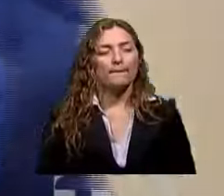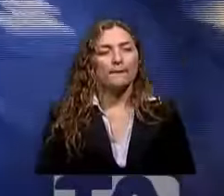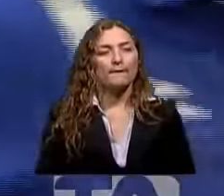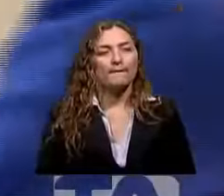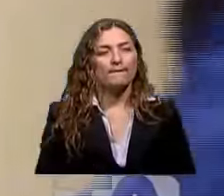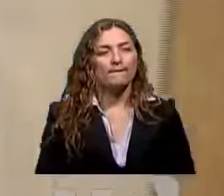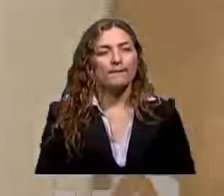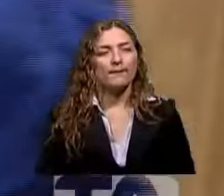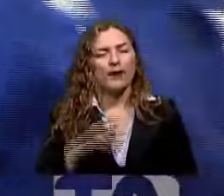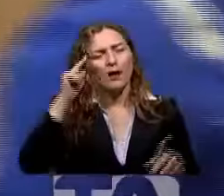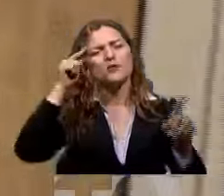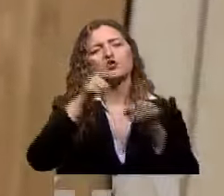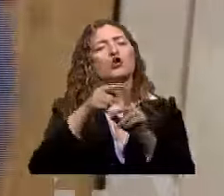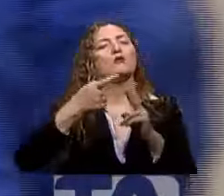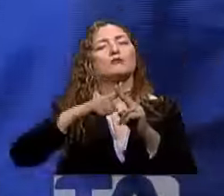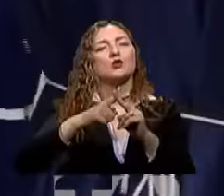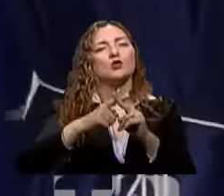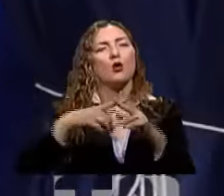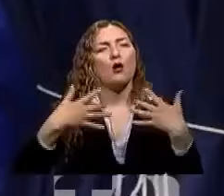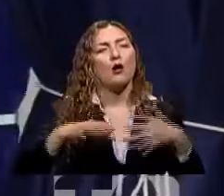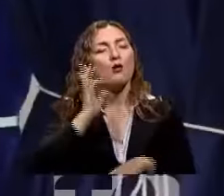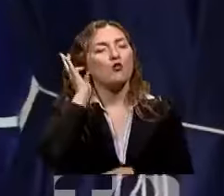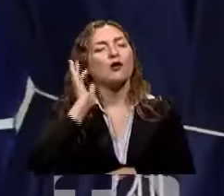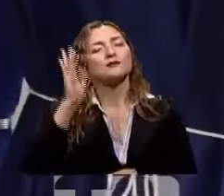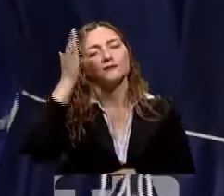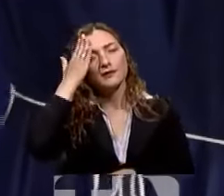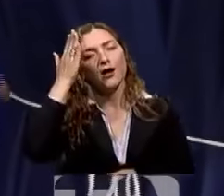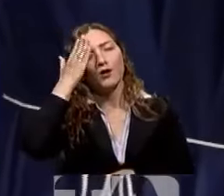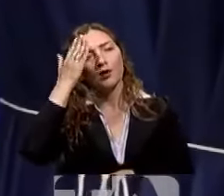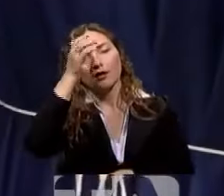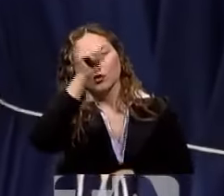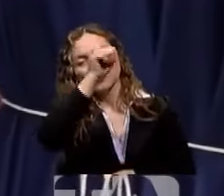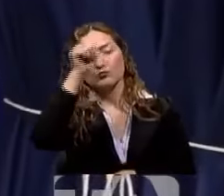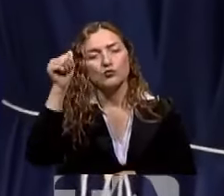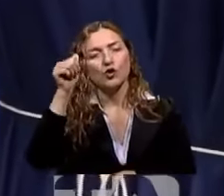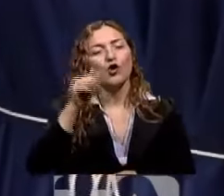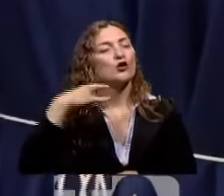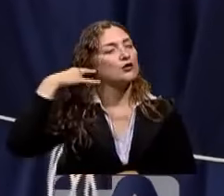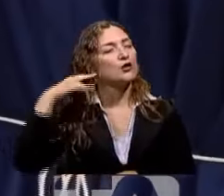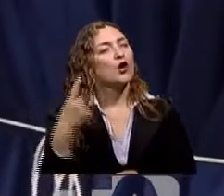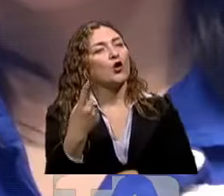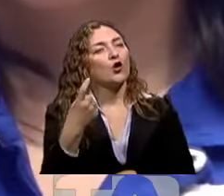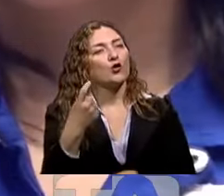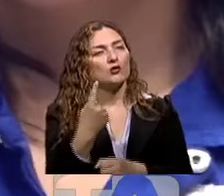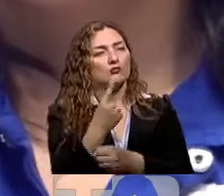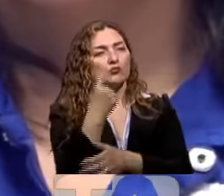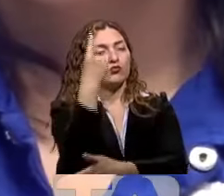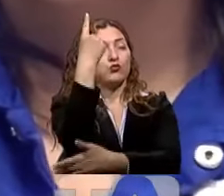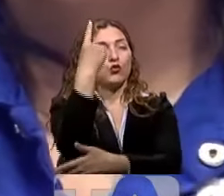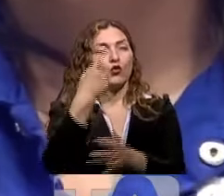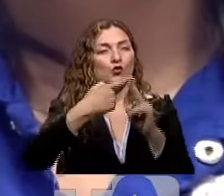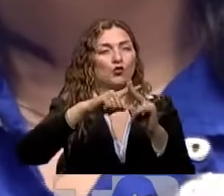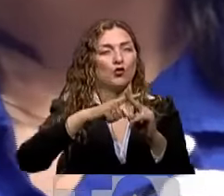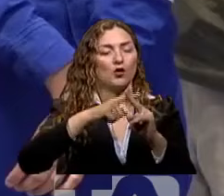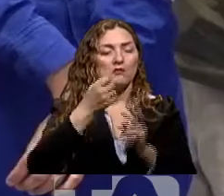El despegue de esta misión empezó y las tripulantes lo saben, pues este domingo estas 11 pequeñas astronautas ecuatorianas iniciaron